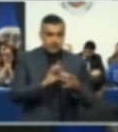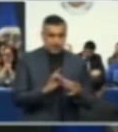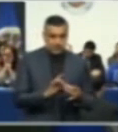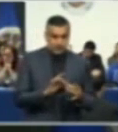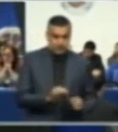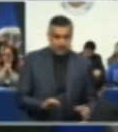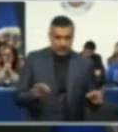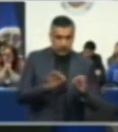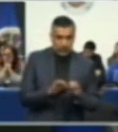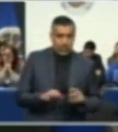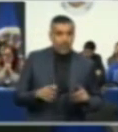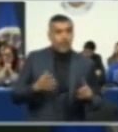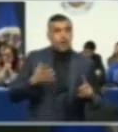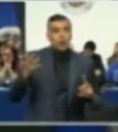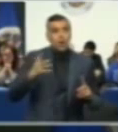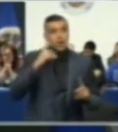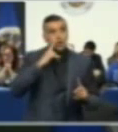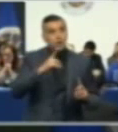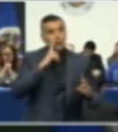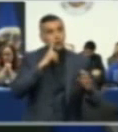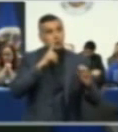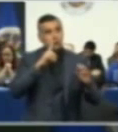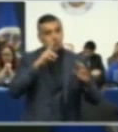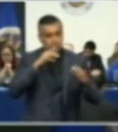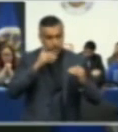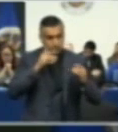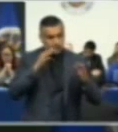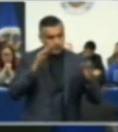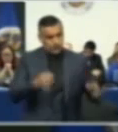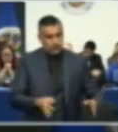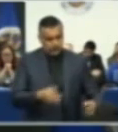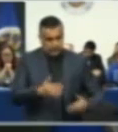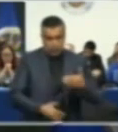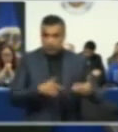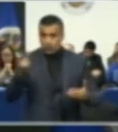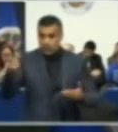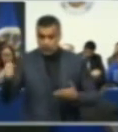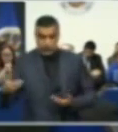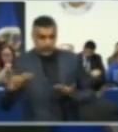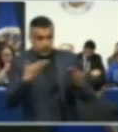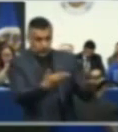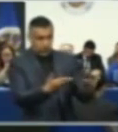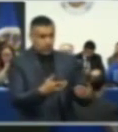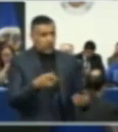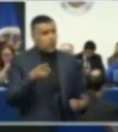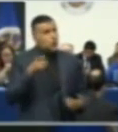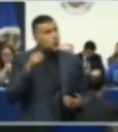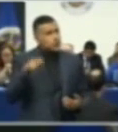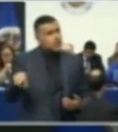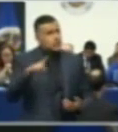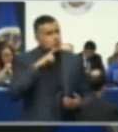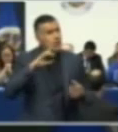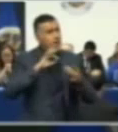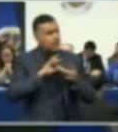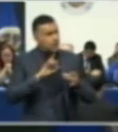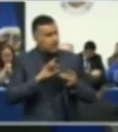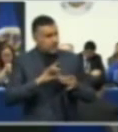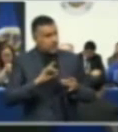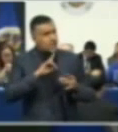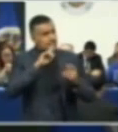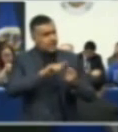particular. ¿Cuáles son sus propuestas concretas que pudieran ustedes poner, ¿no? Ustedes hicieron algunas